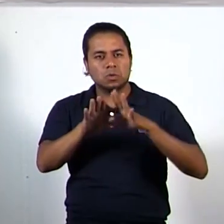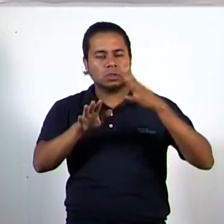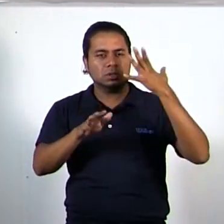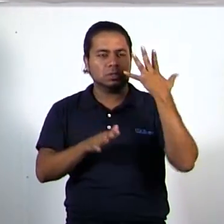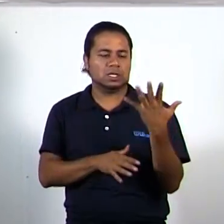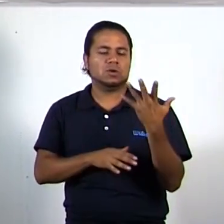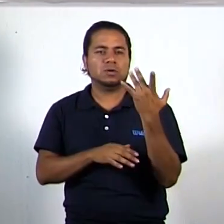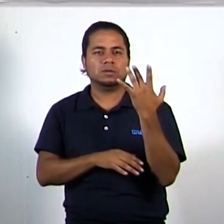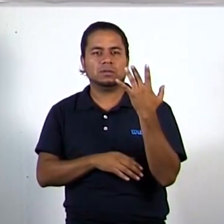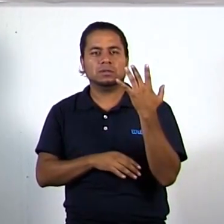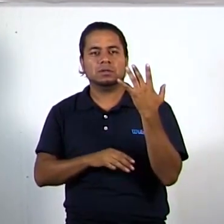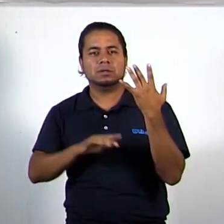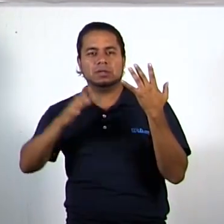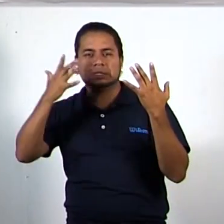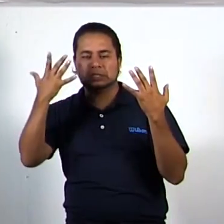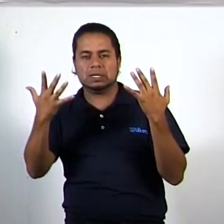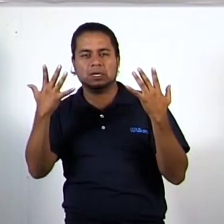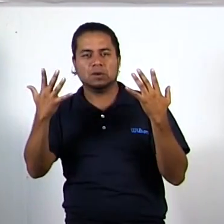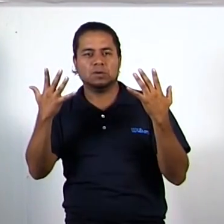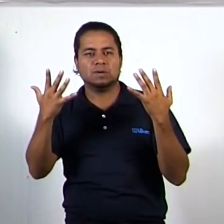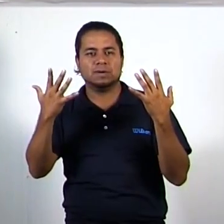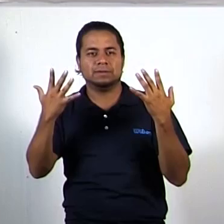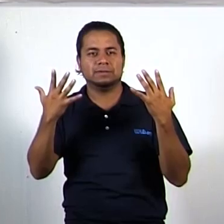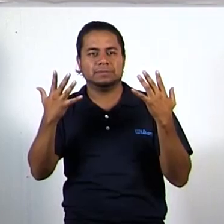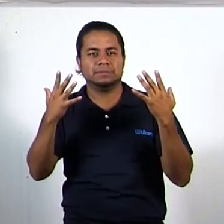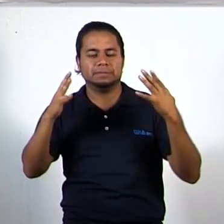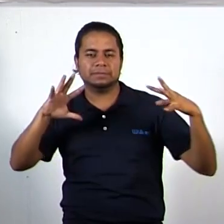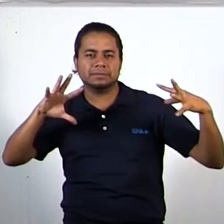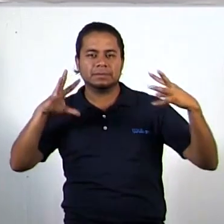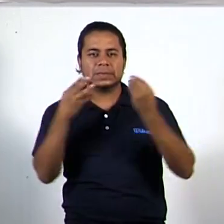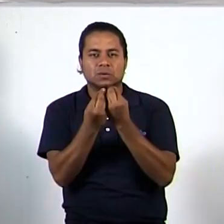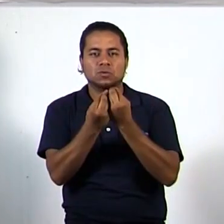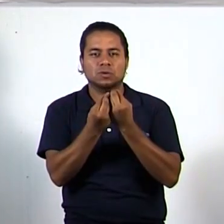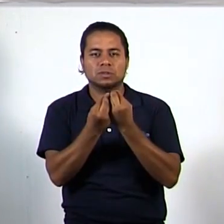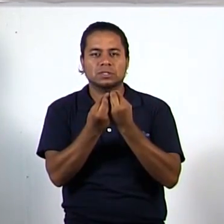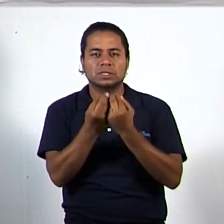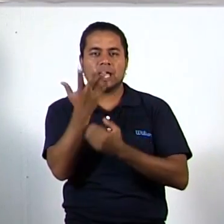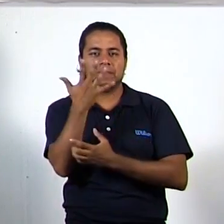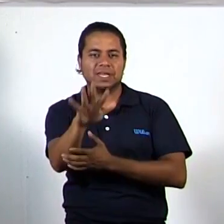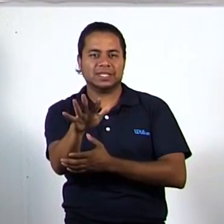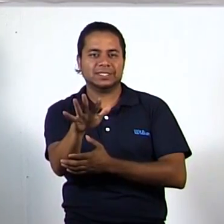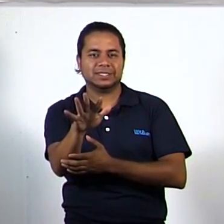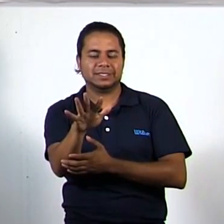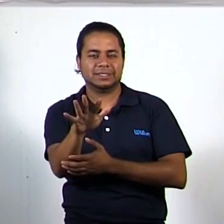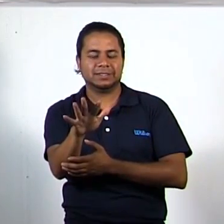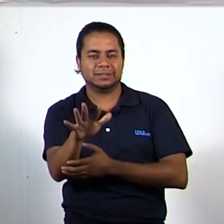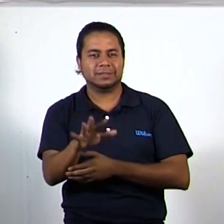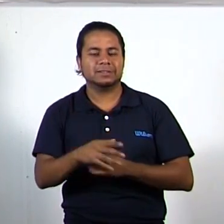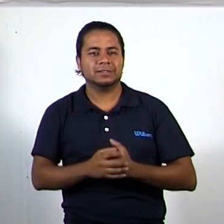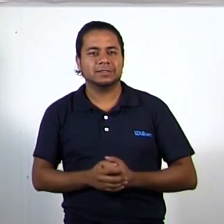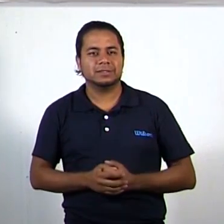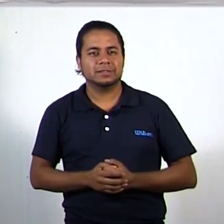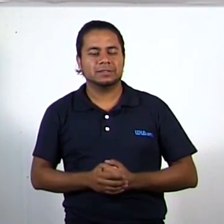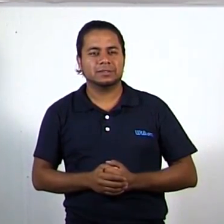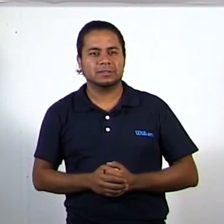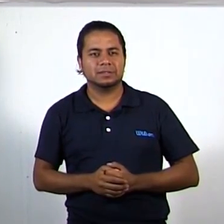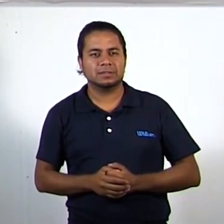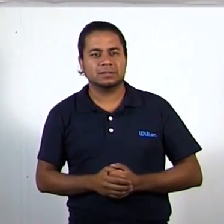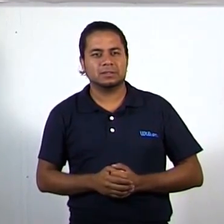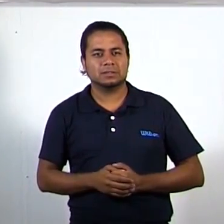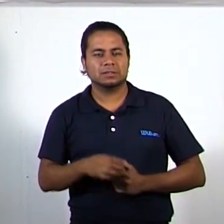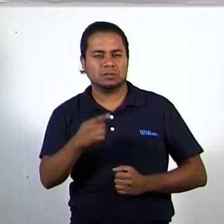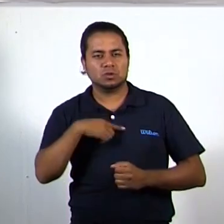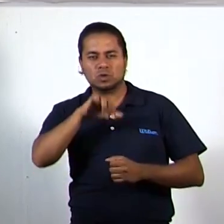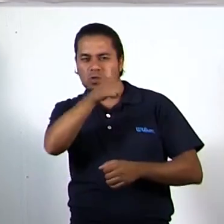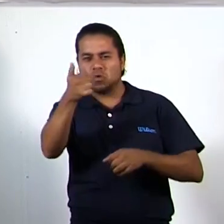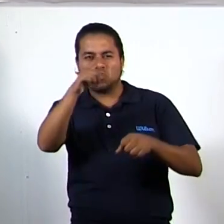dedos de una mano más otros 5 dedos de otra mano, que forman otro número importante. ¿Qué es el número 10? Lo voy a poner de otro